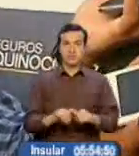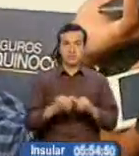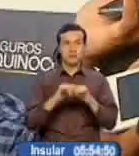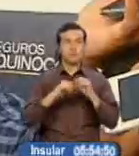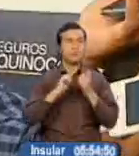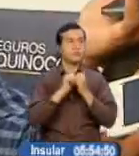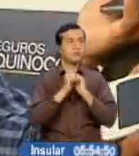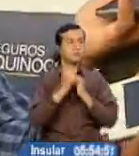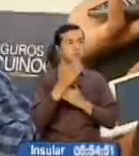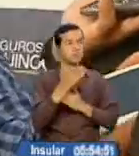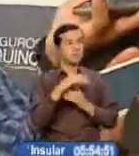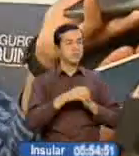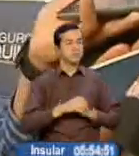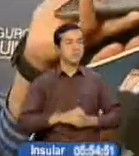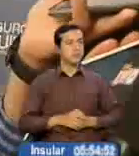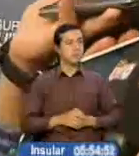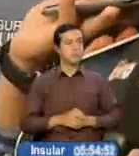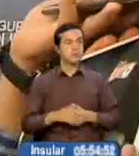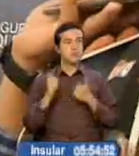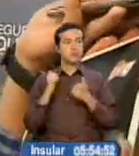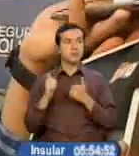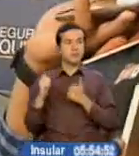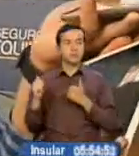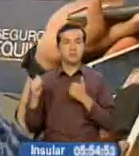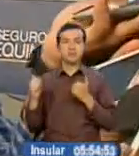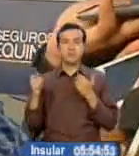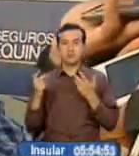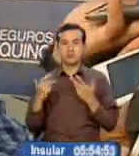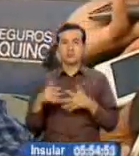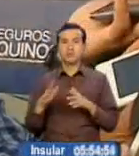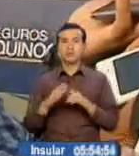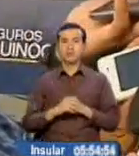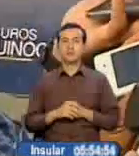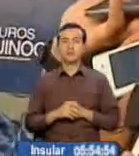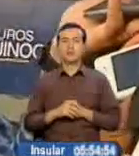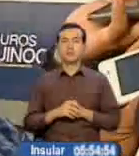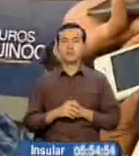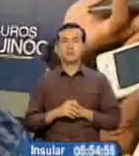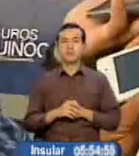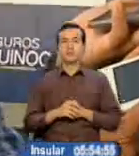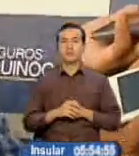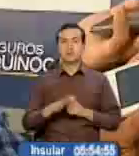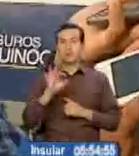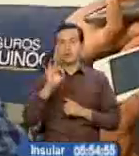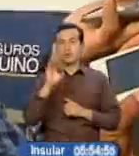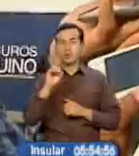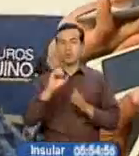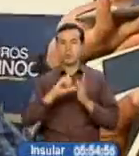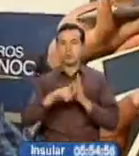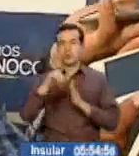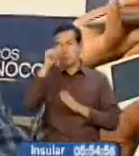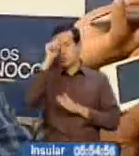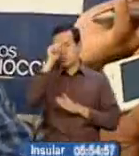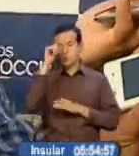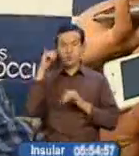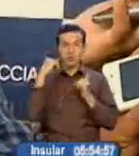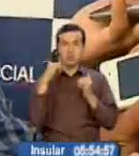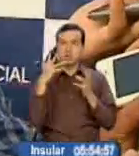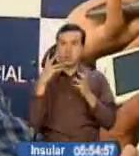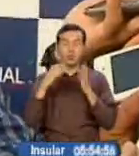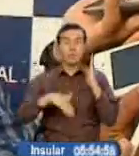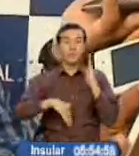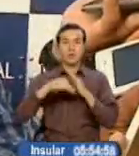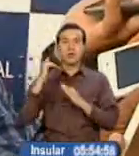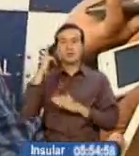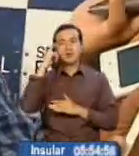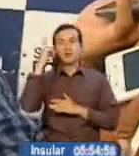Deportivamente, ¿cómo viene, mi querido Felipe? Bien, vengo con un partido de 90 minutos el domingo y bueno, con ganas más que todo,